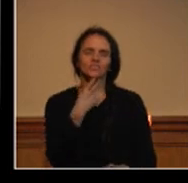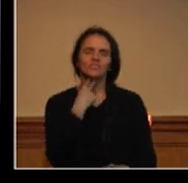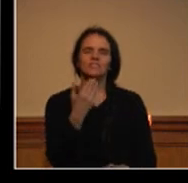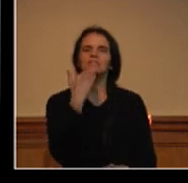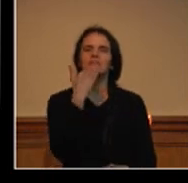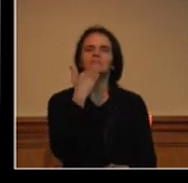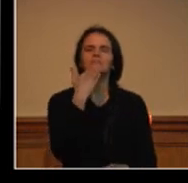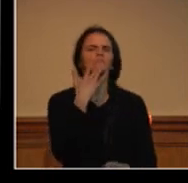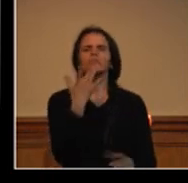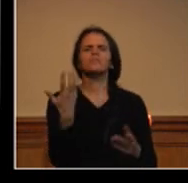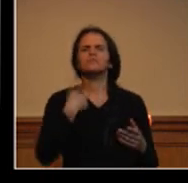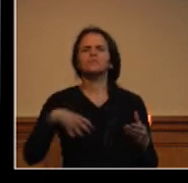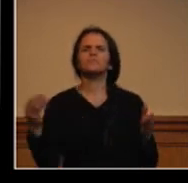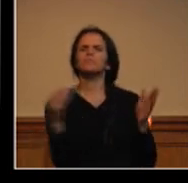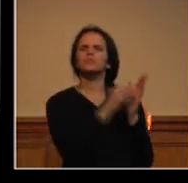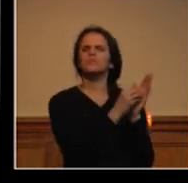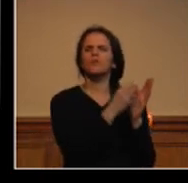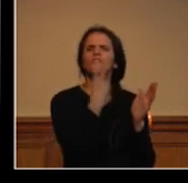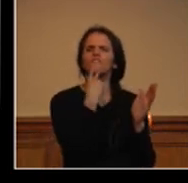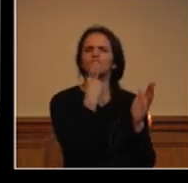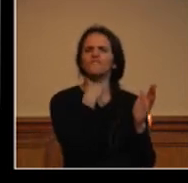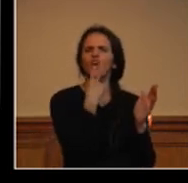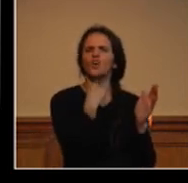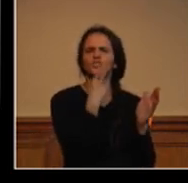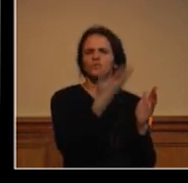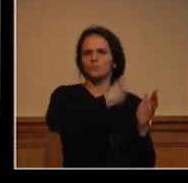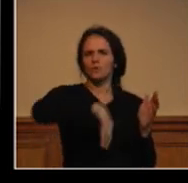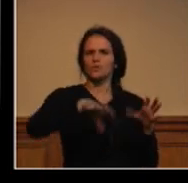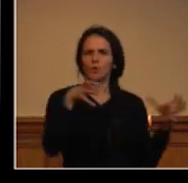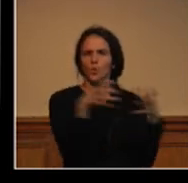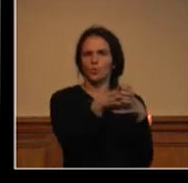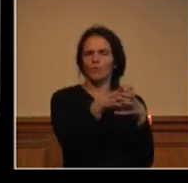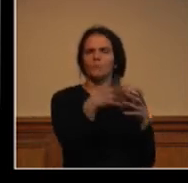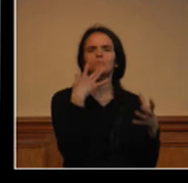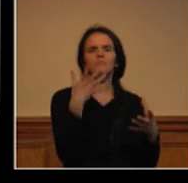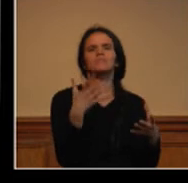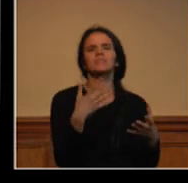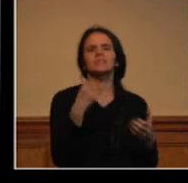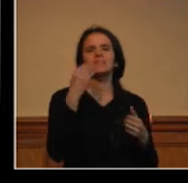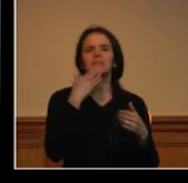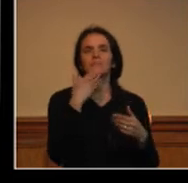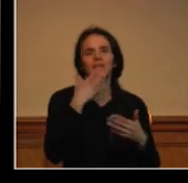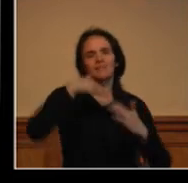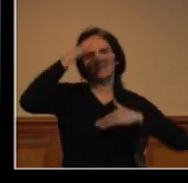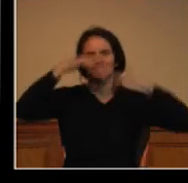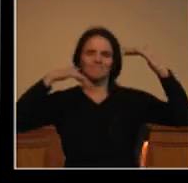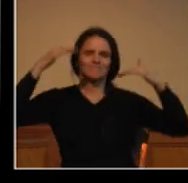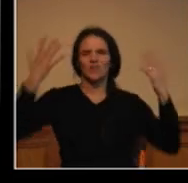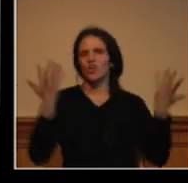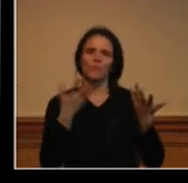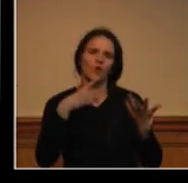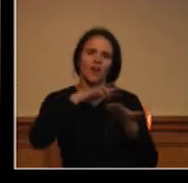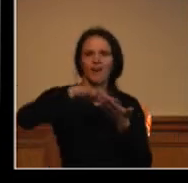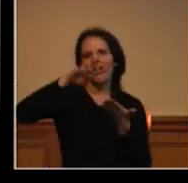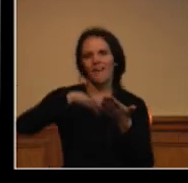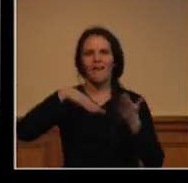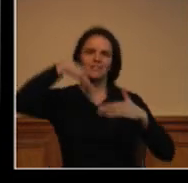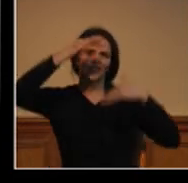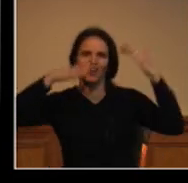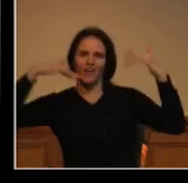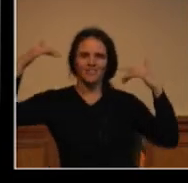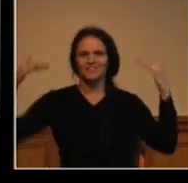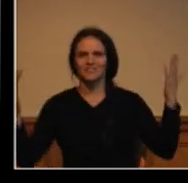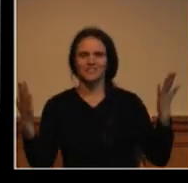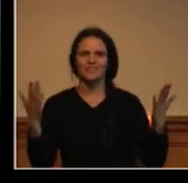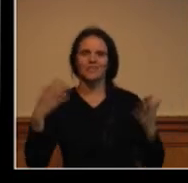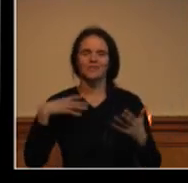¿Y por qué incorporamos una voz de nuestro equipo? Es para mantener todo lo que es los ritmos, de cómo se lee, la entonación, darle